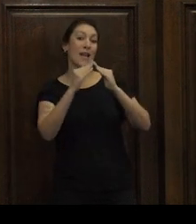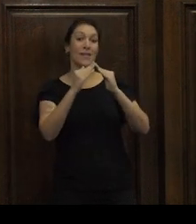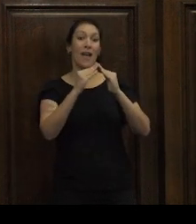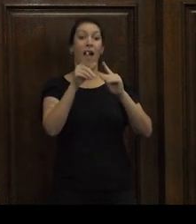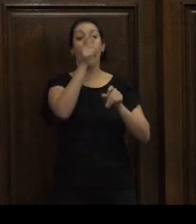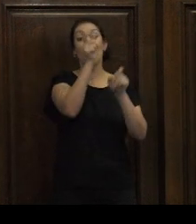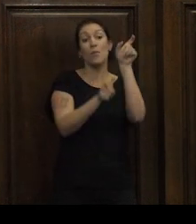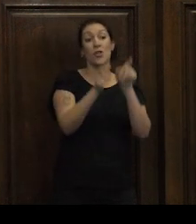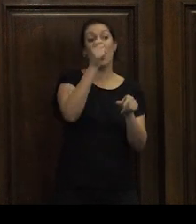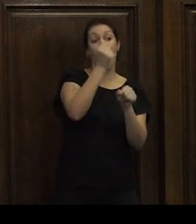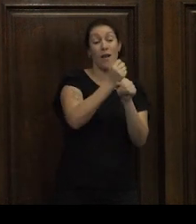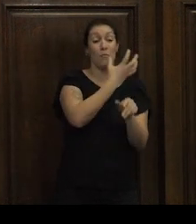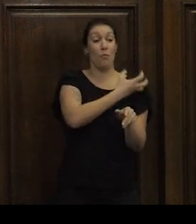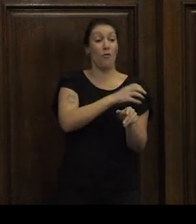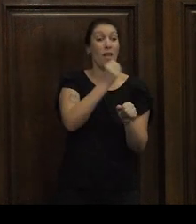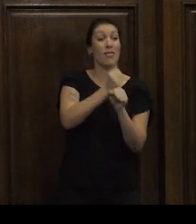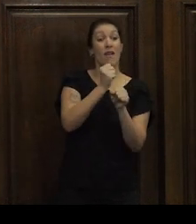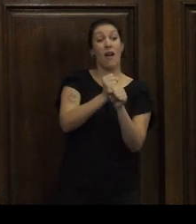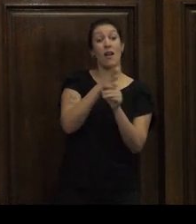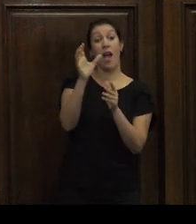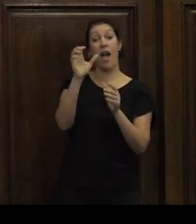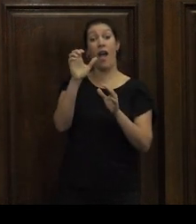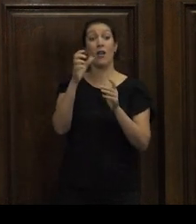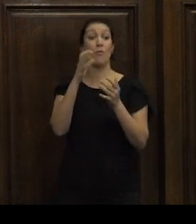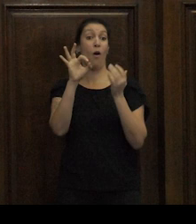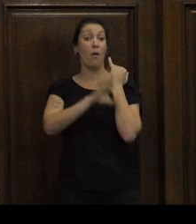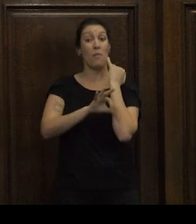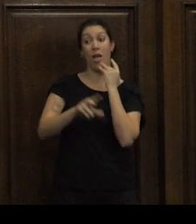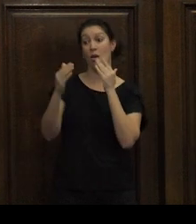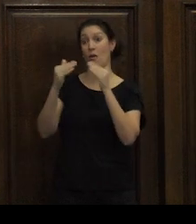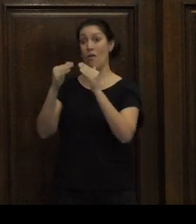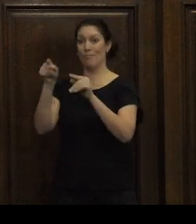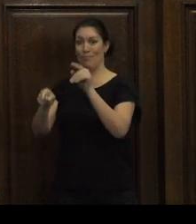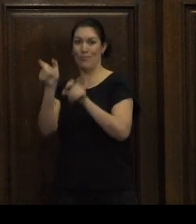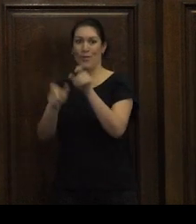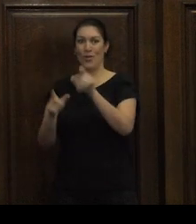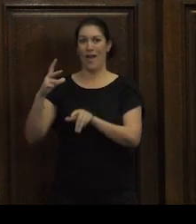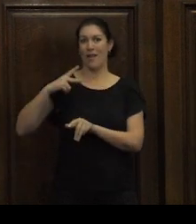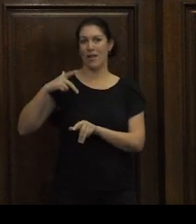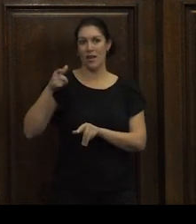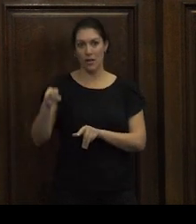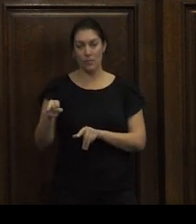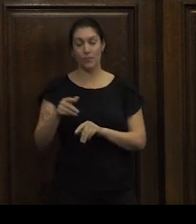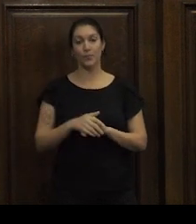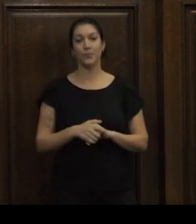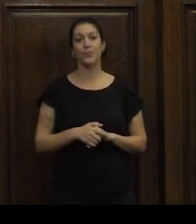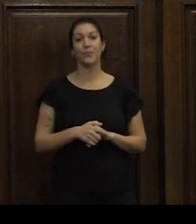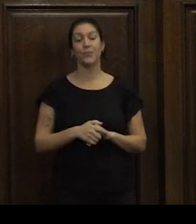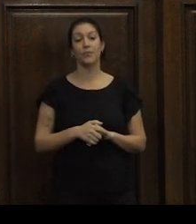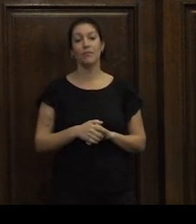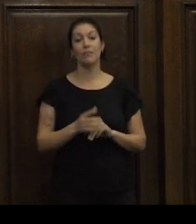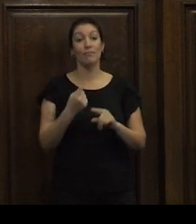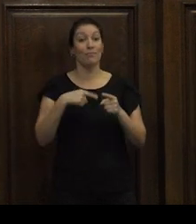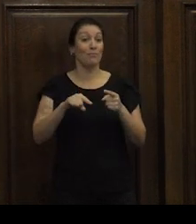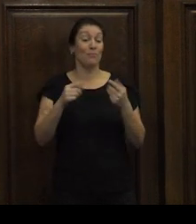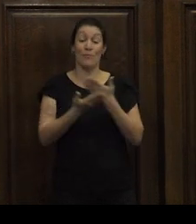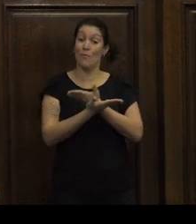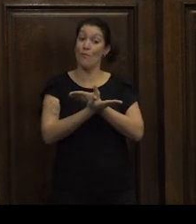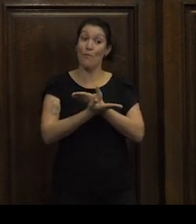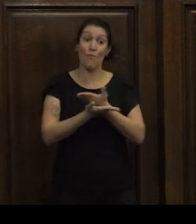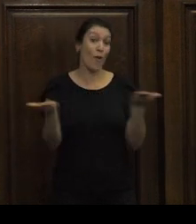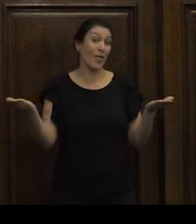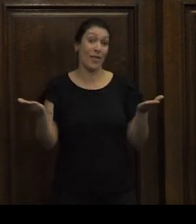en las otras, ¿no? Y no viceversa. Muy claramente las posiciones están muy, muy, muy